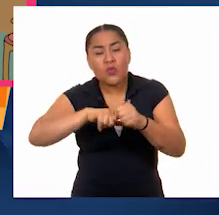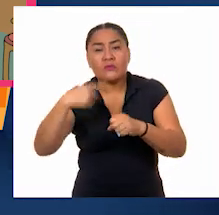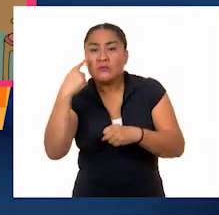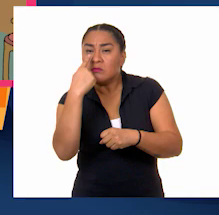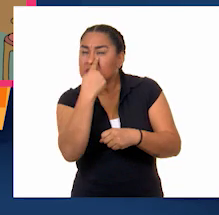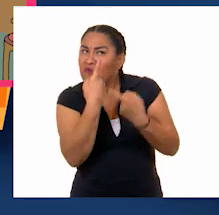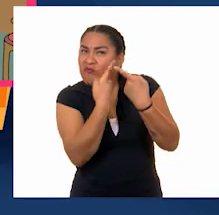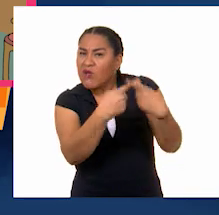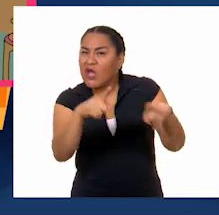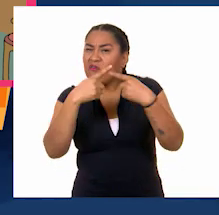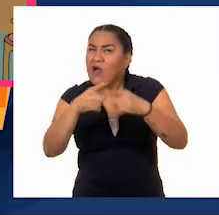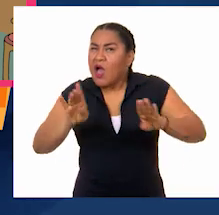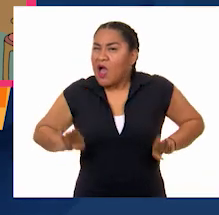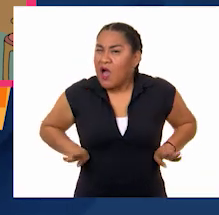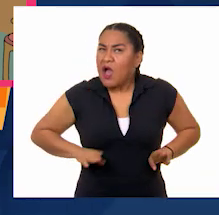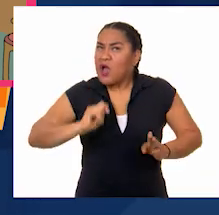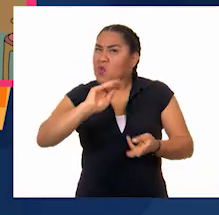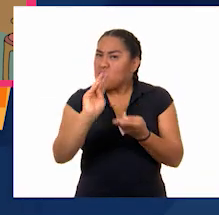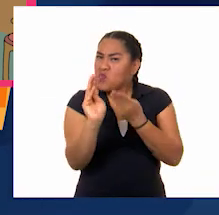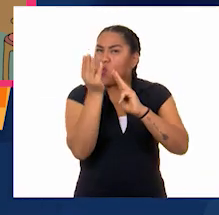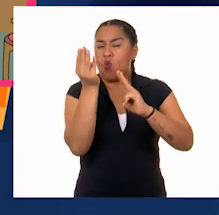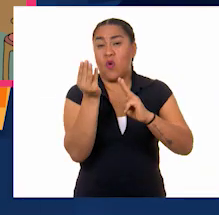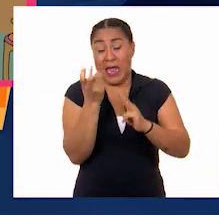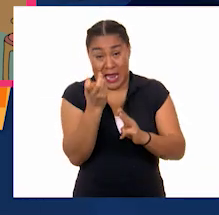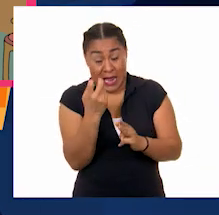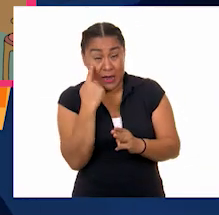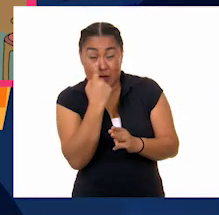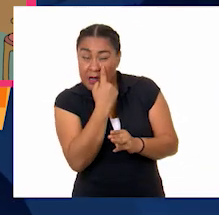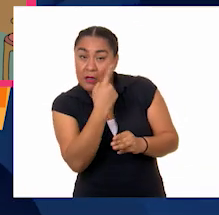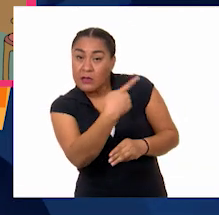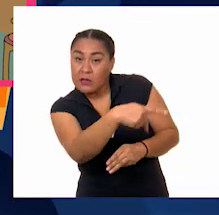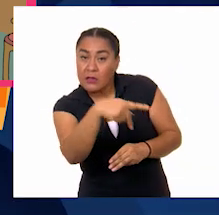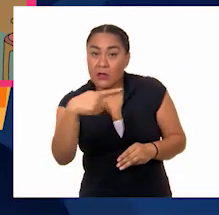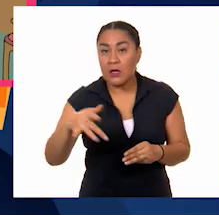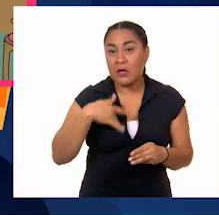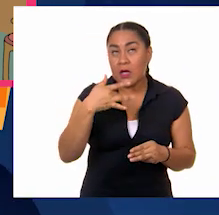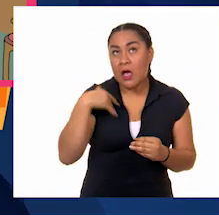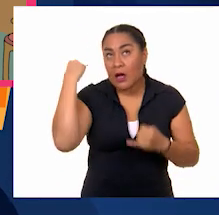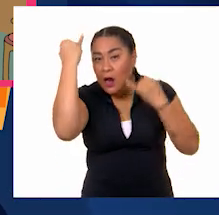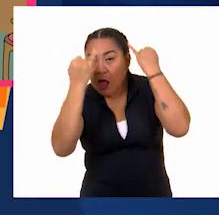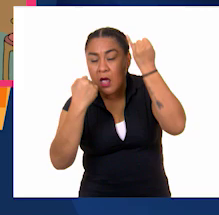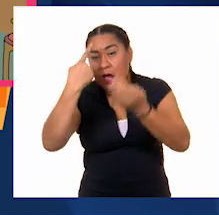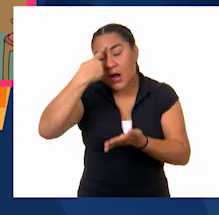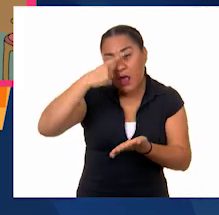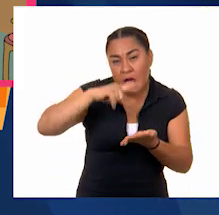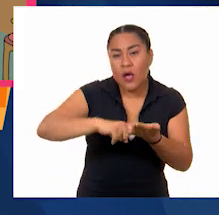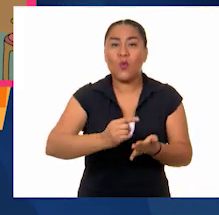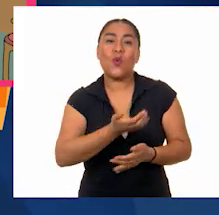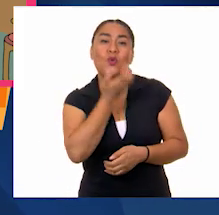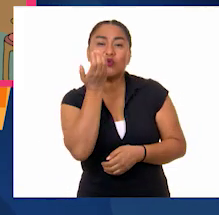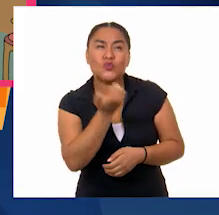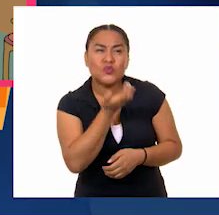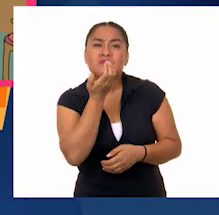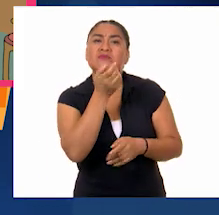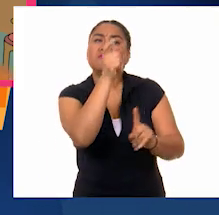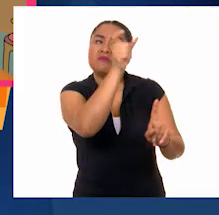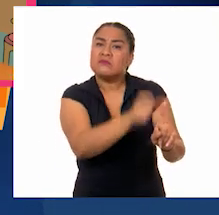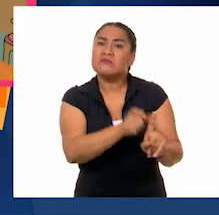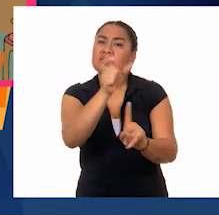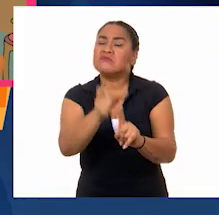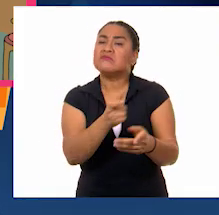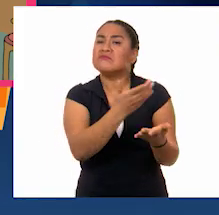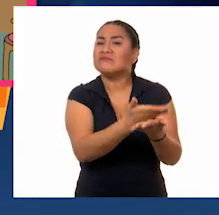de manera diferente. Y eso es lo que determina las creencias, las costumbres y las formas de ser de cada